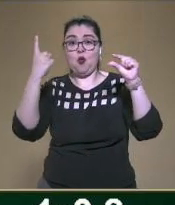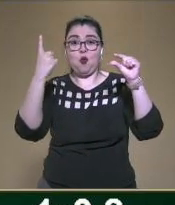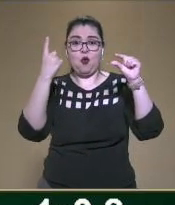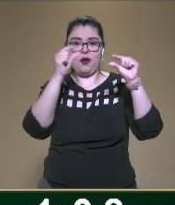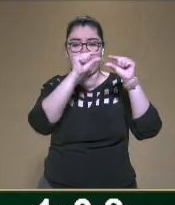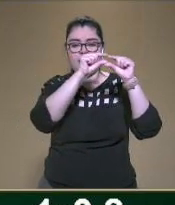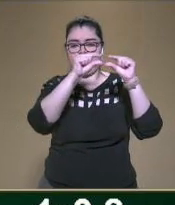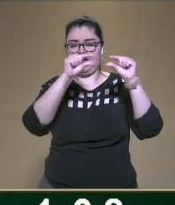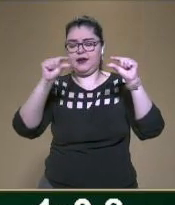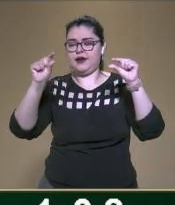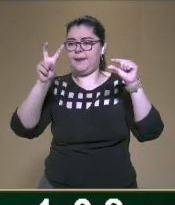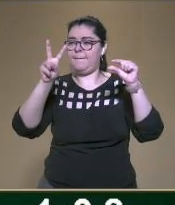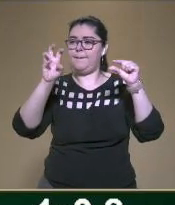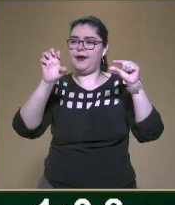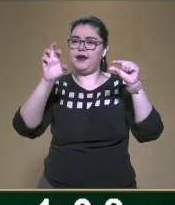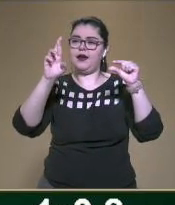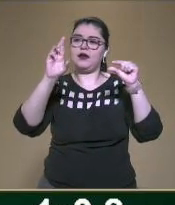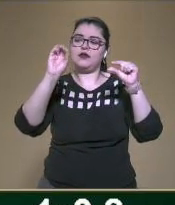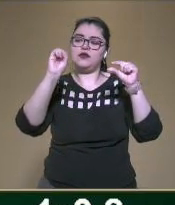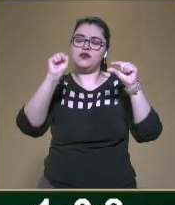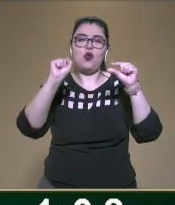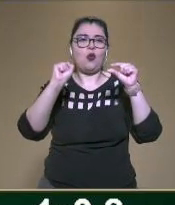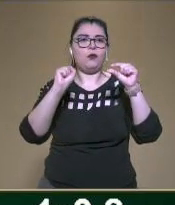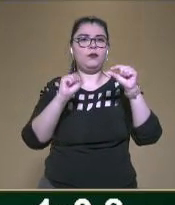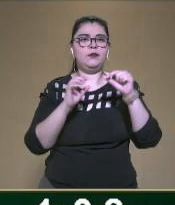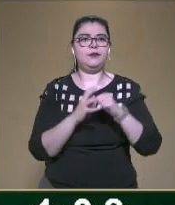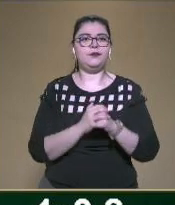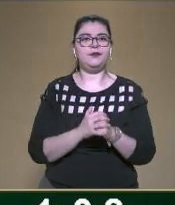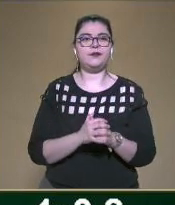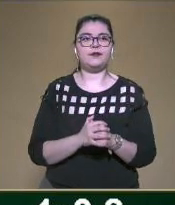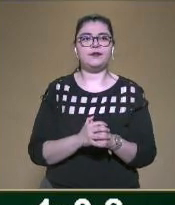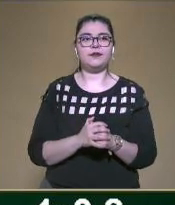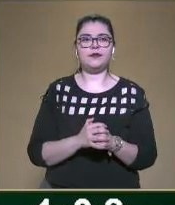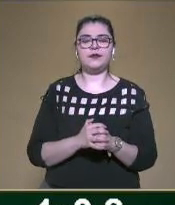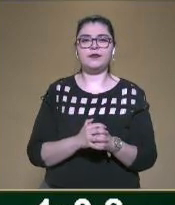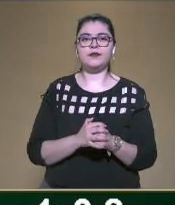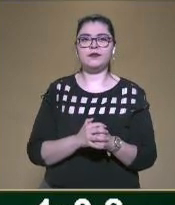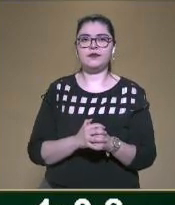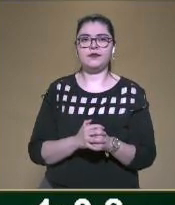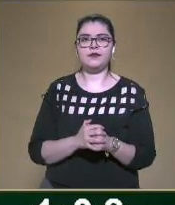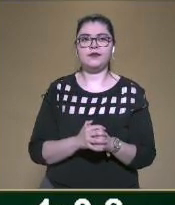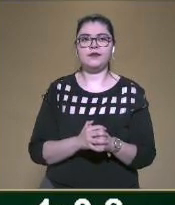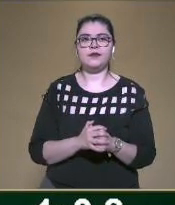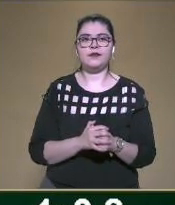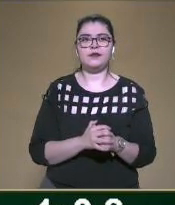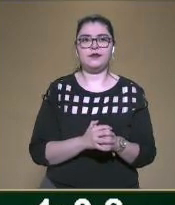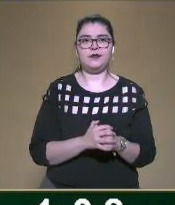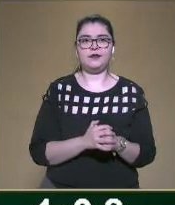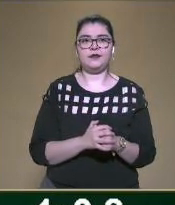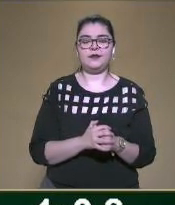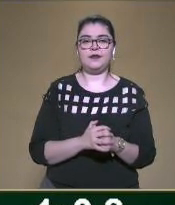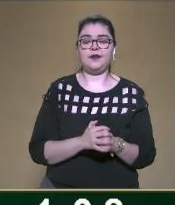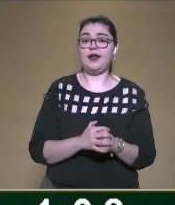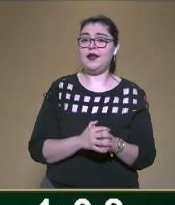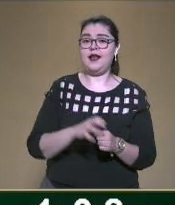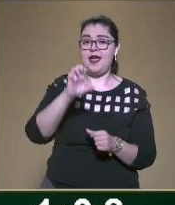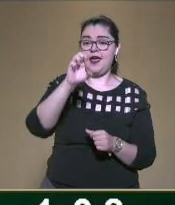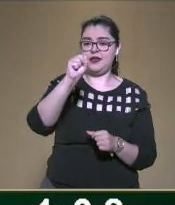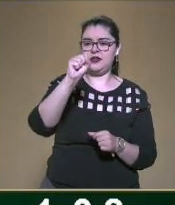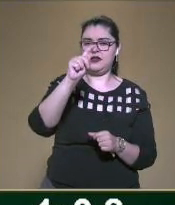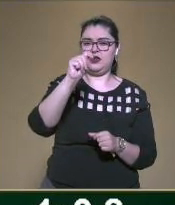Son las líneas, ¿verdad? Son como que lo... ¿El renglón? El rengloncito, así vamos a llamarle. Y las estrofas es